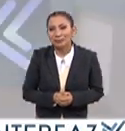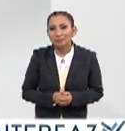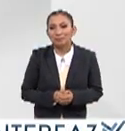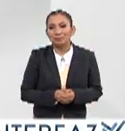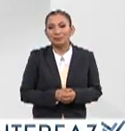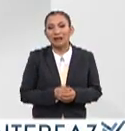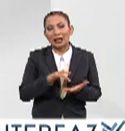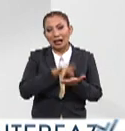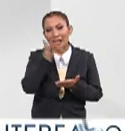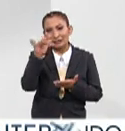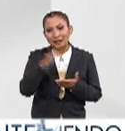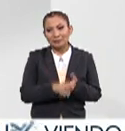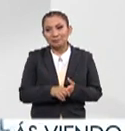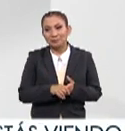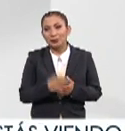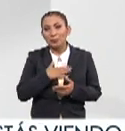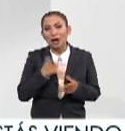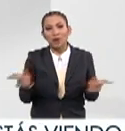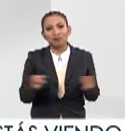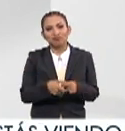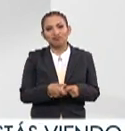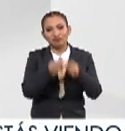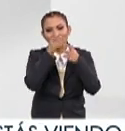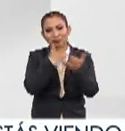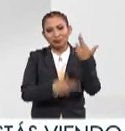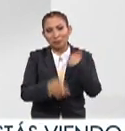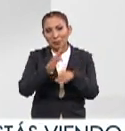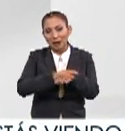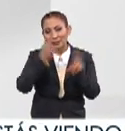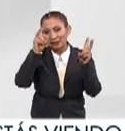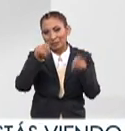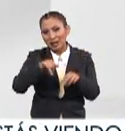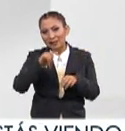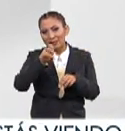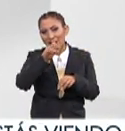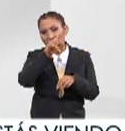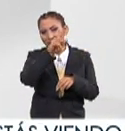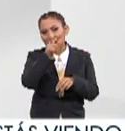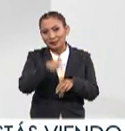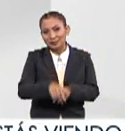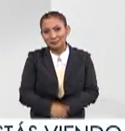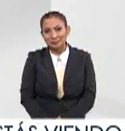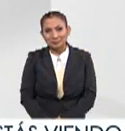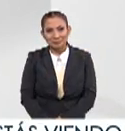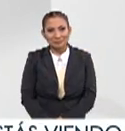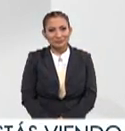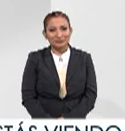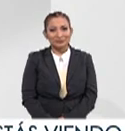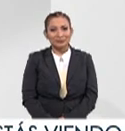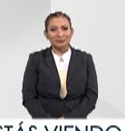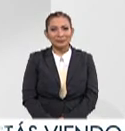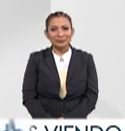a hacer. Gracias. Bueno, vamos a hacer una breve pausa. Regresamos con más temas en Interfaz.